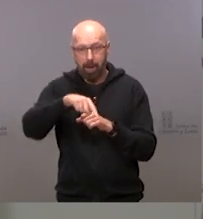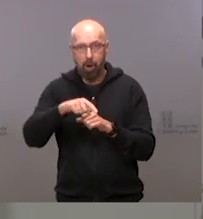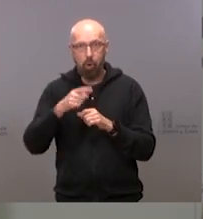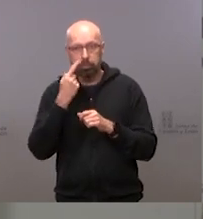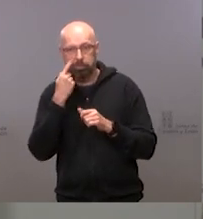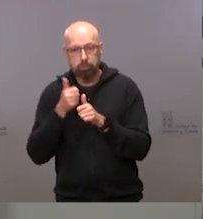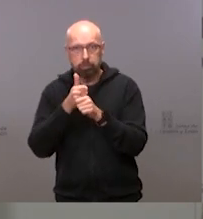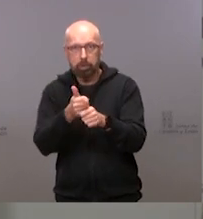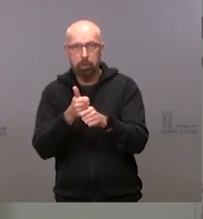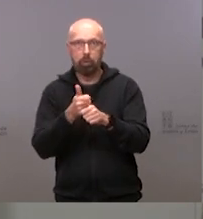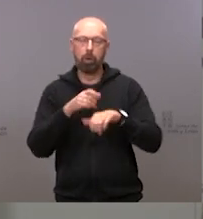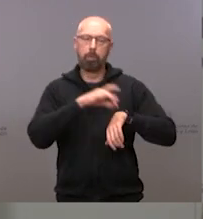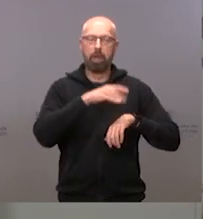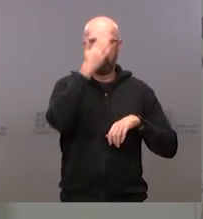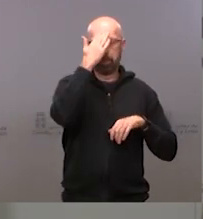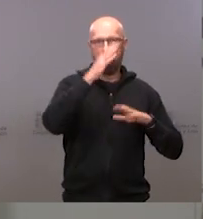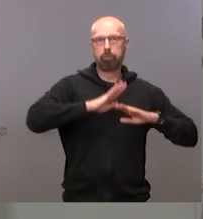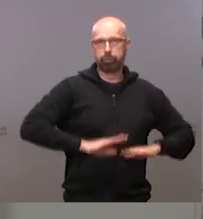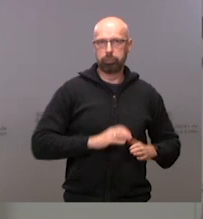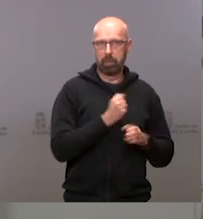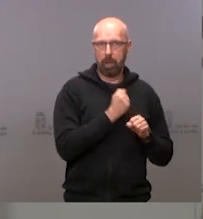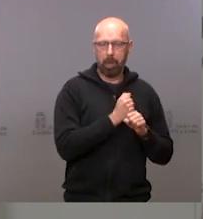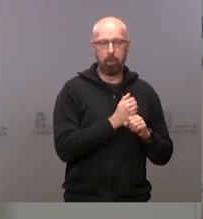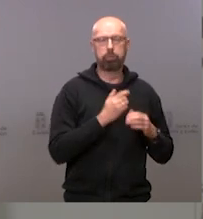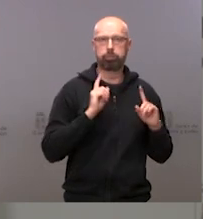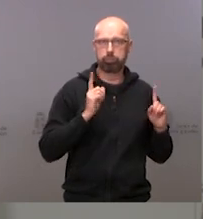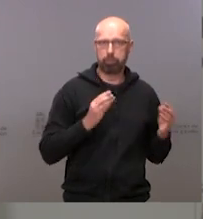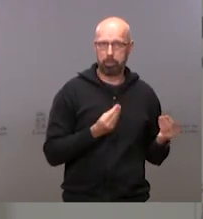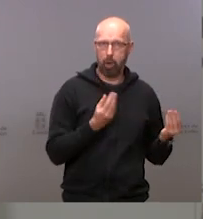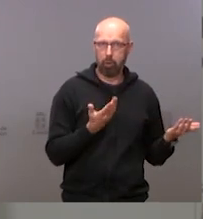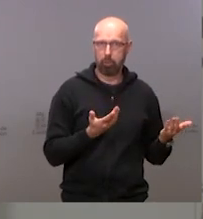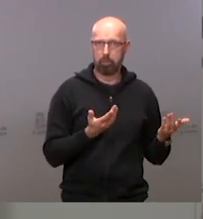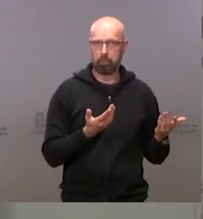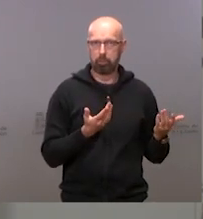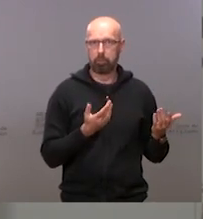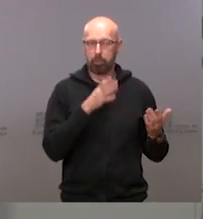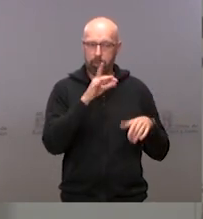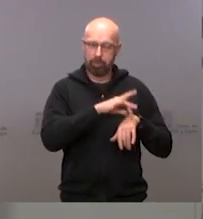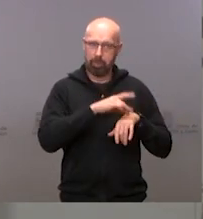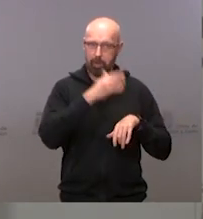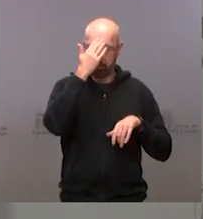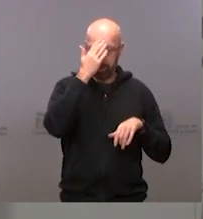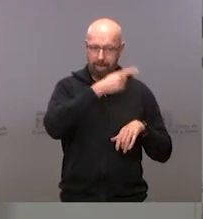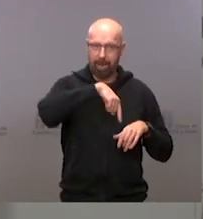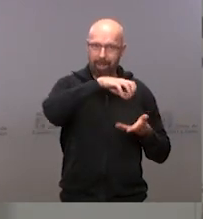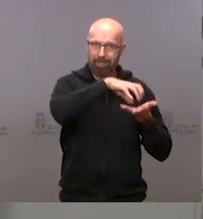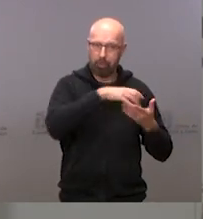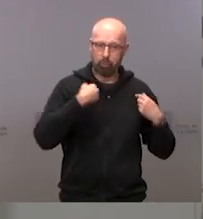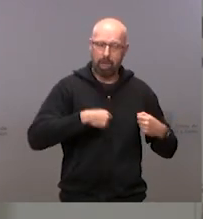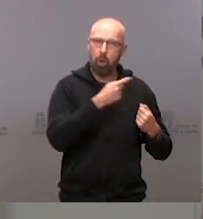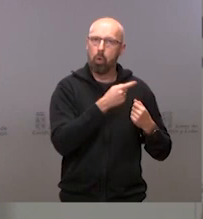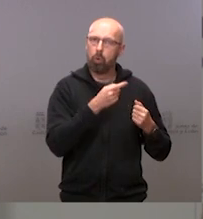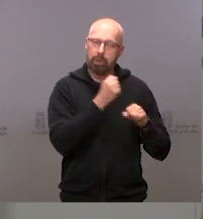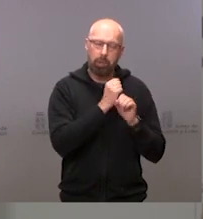cuanto quienes los profesionales sanitarios que están haciendo esta labor podrán destinarse a lo fundamental que